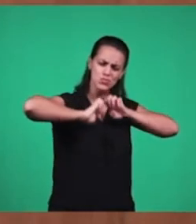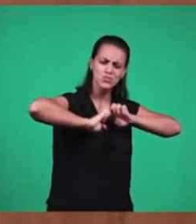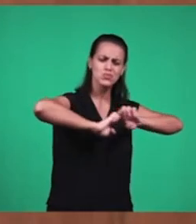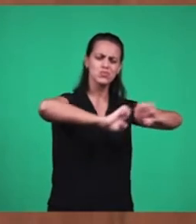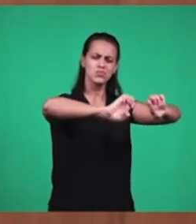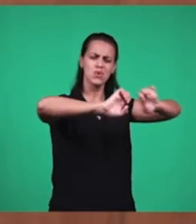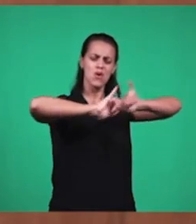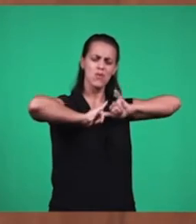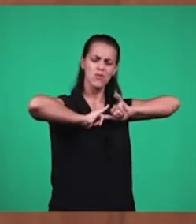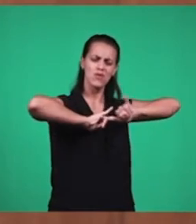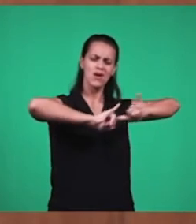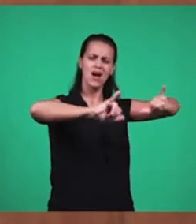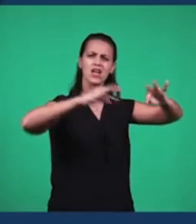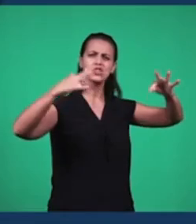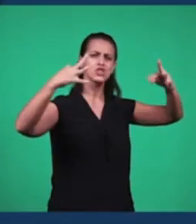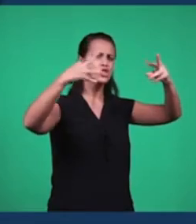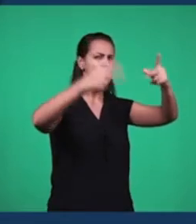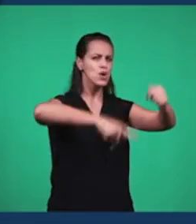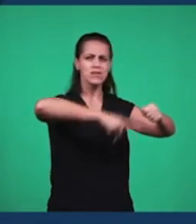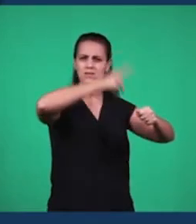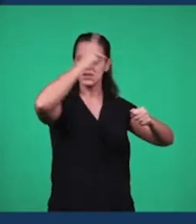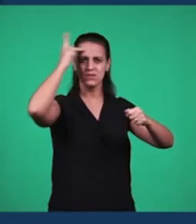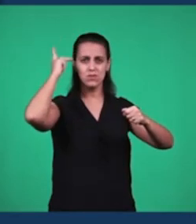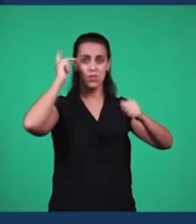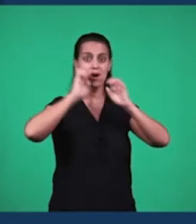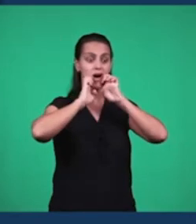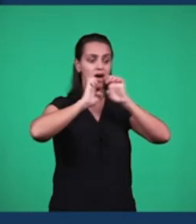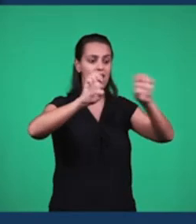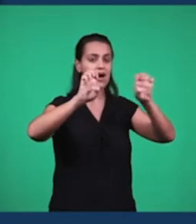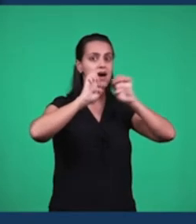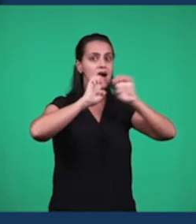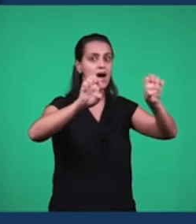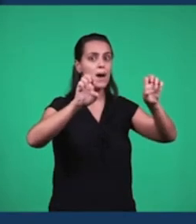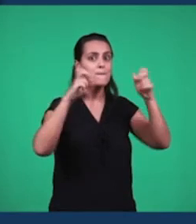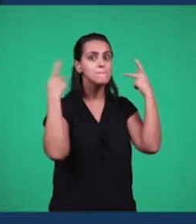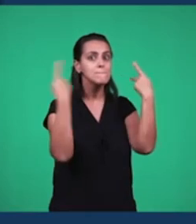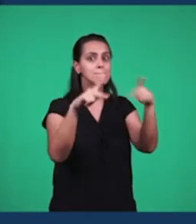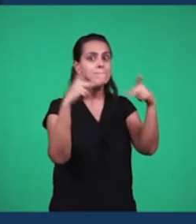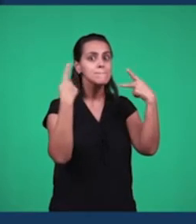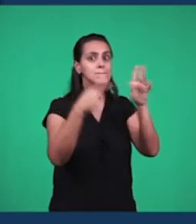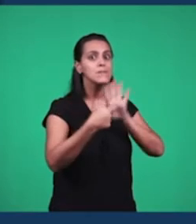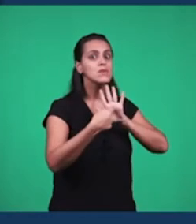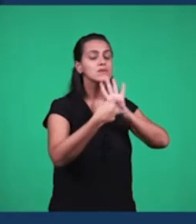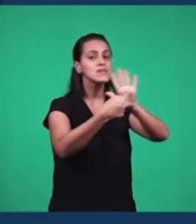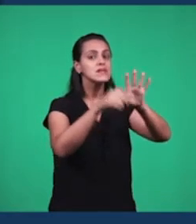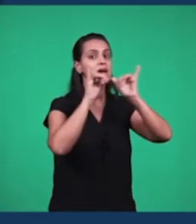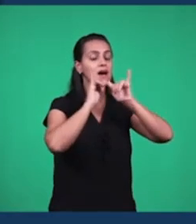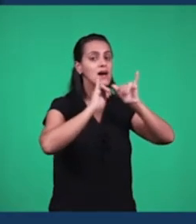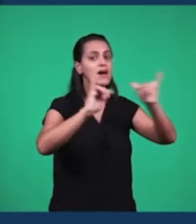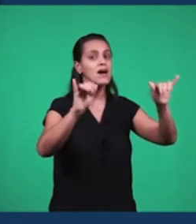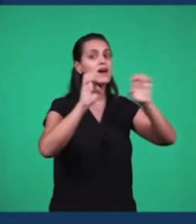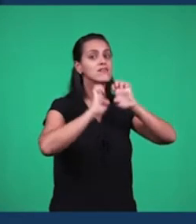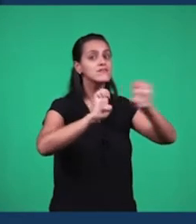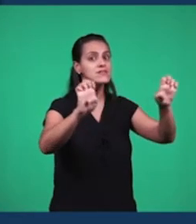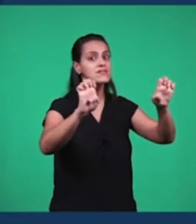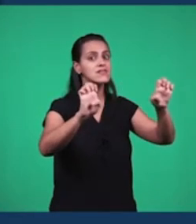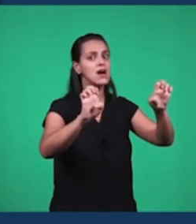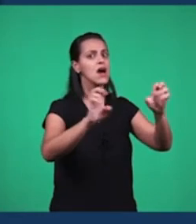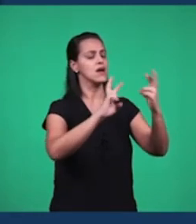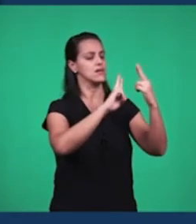toda criatura. Predicar el evangelio, anunciar la palabra de Dios es una función